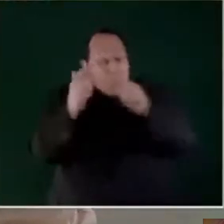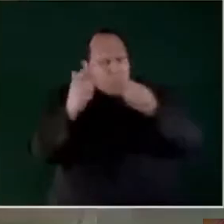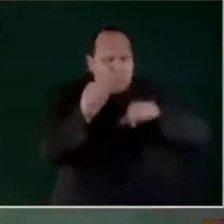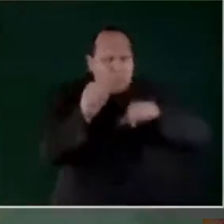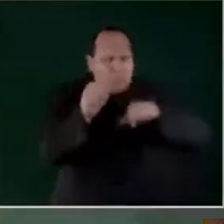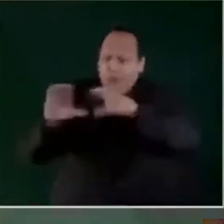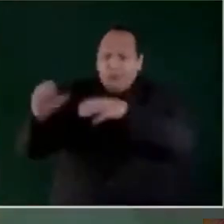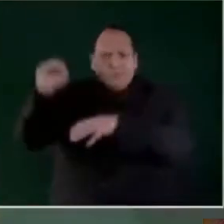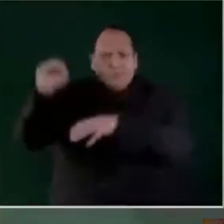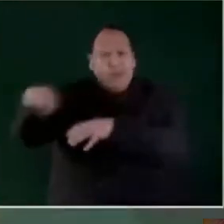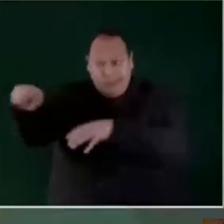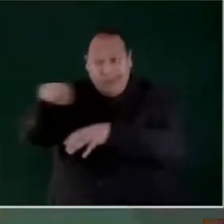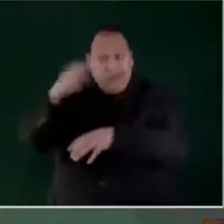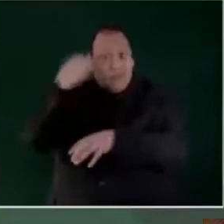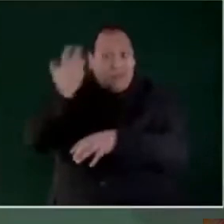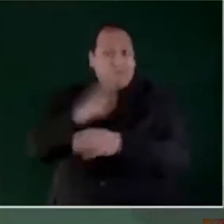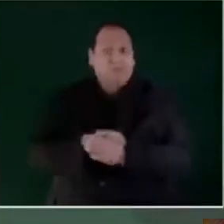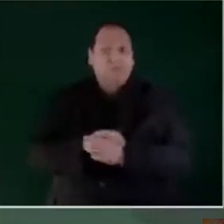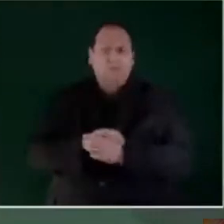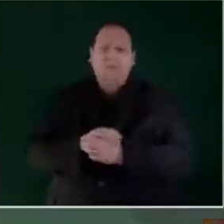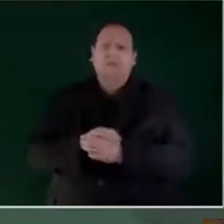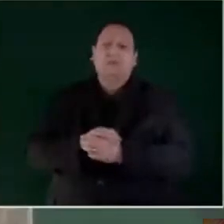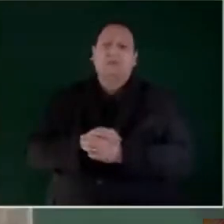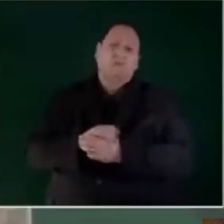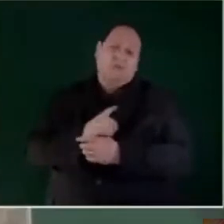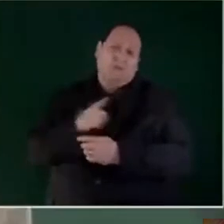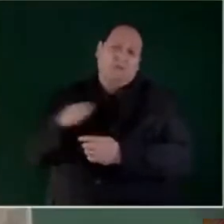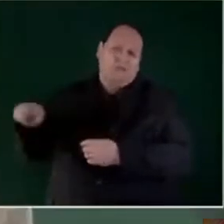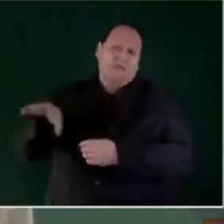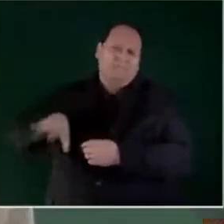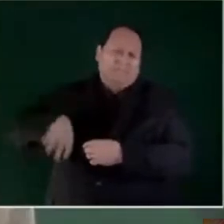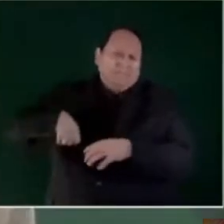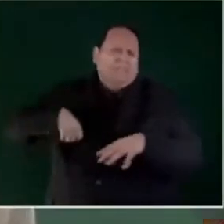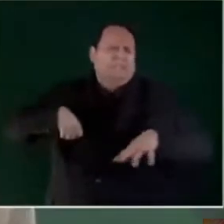los sindicatos? Que sigan luchando,